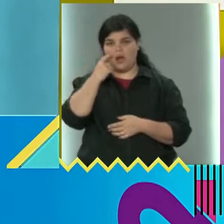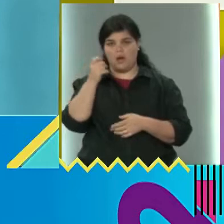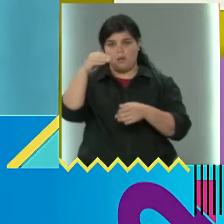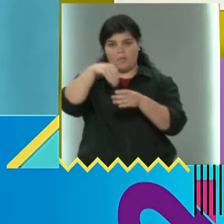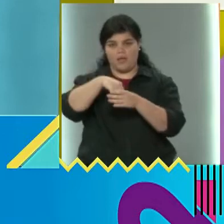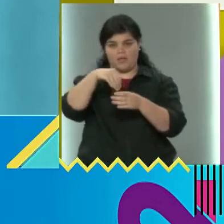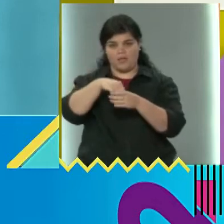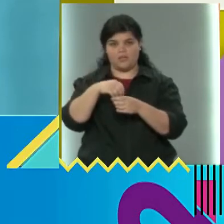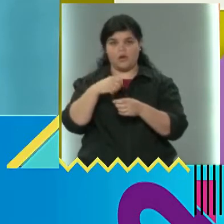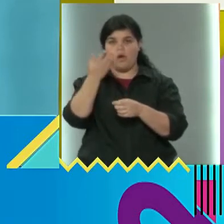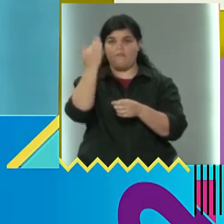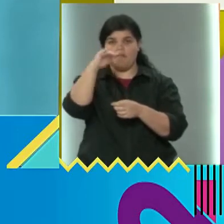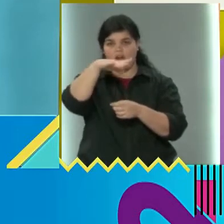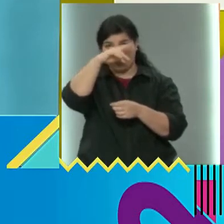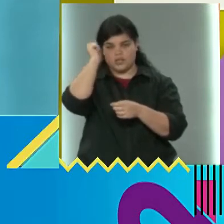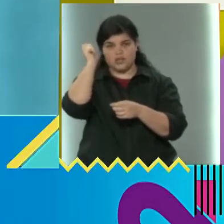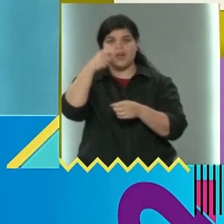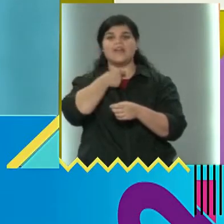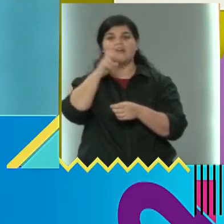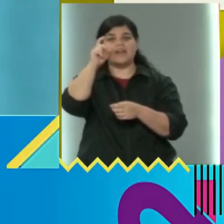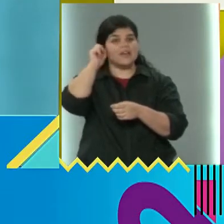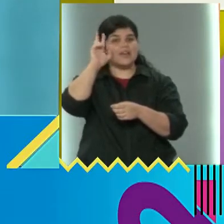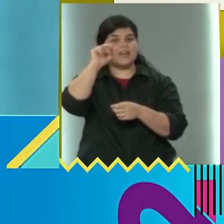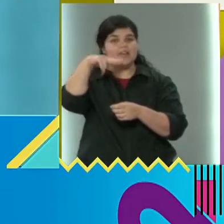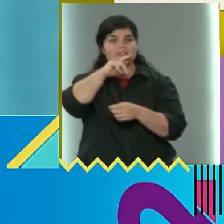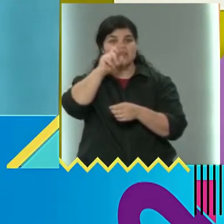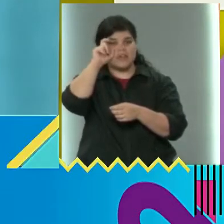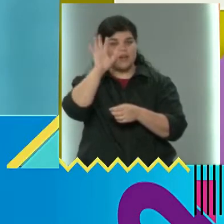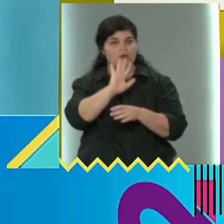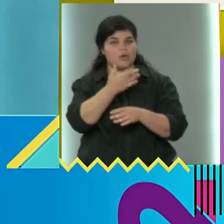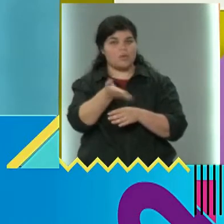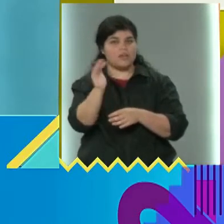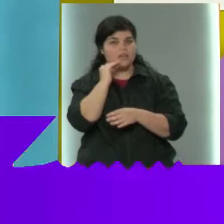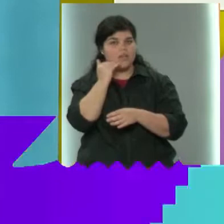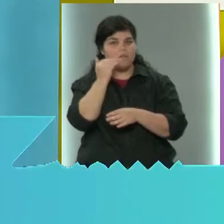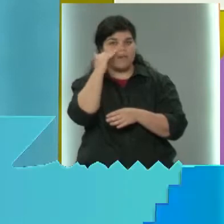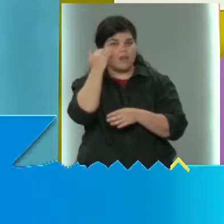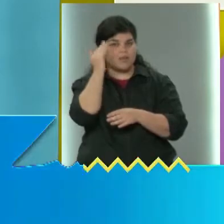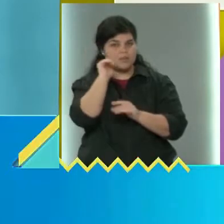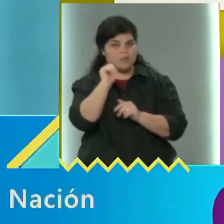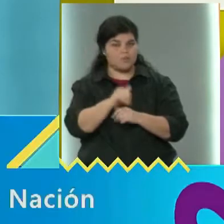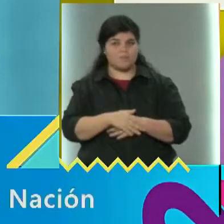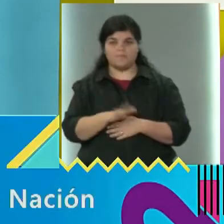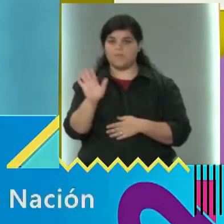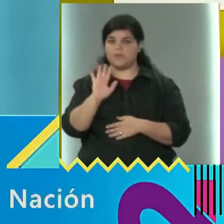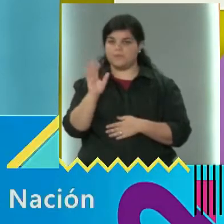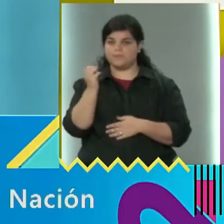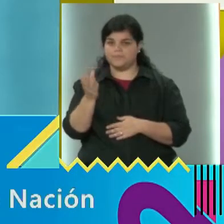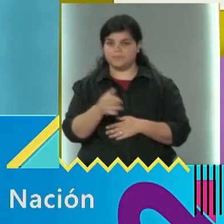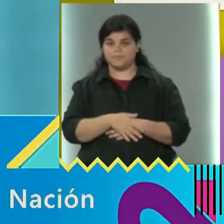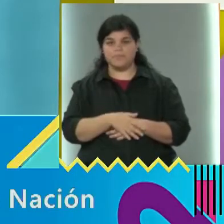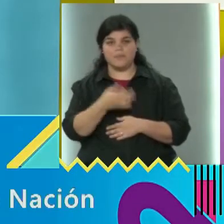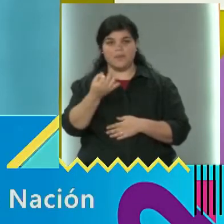Banco Nación. Pablo, buenas tardes. Fernando Oviedo te saluda. Sí, buenas tardes, Fernández. ¿Cómo te va? Bien, muy bien. Bueno, muchísimas gracias por